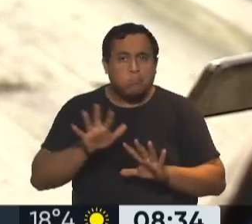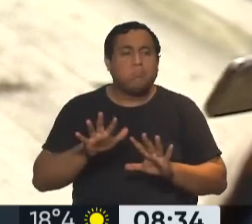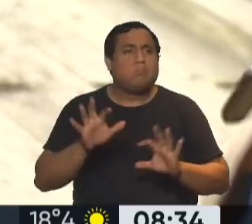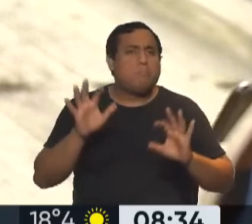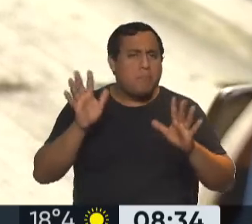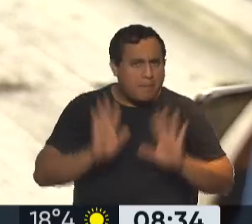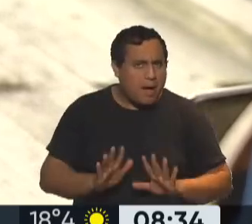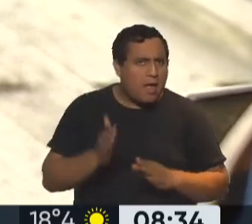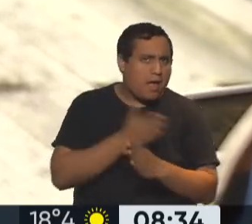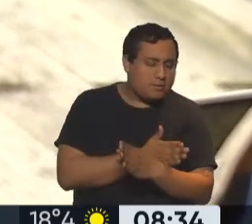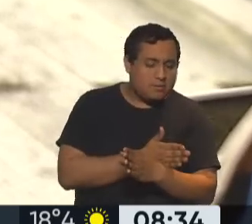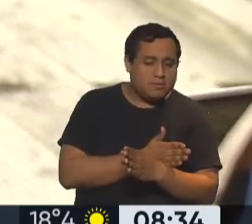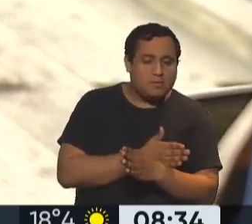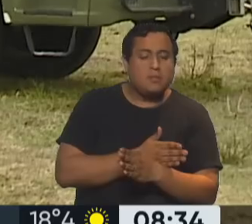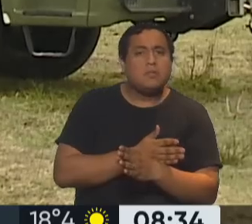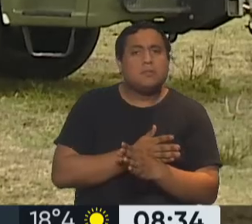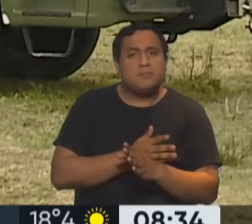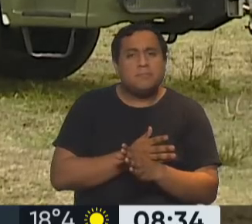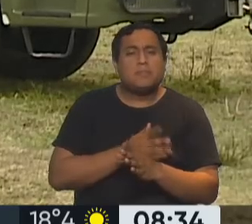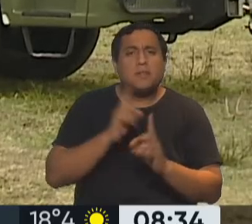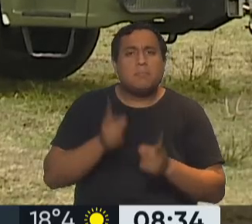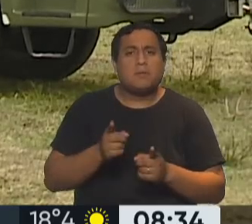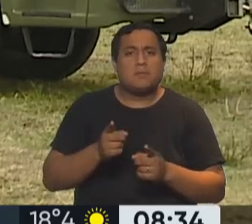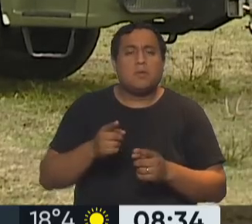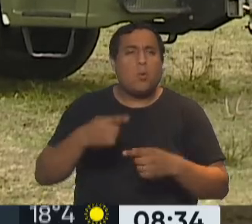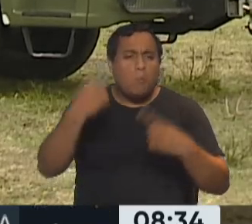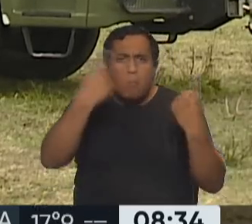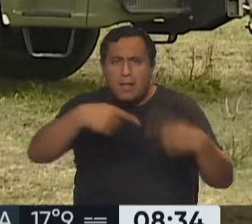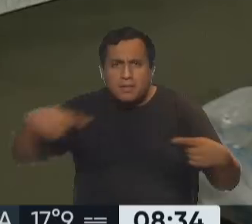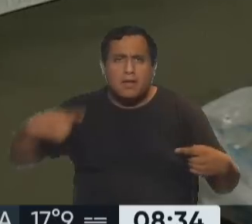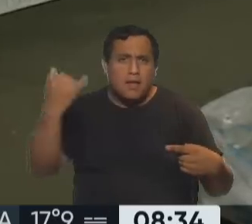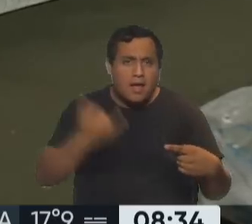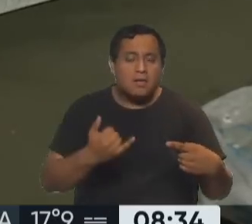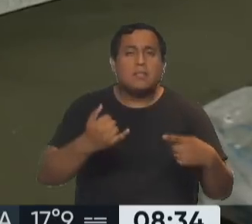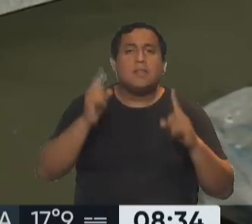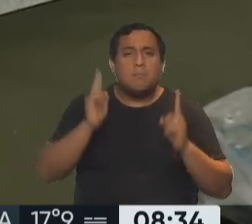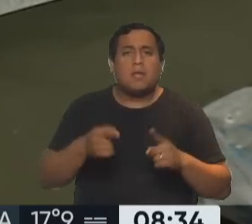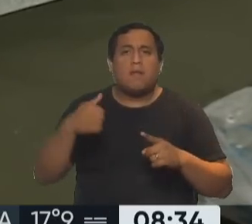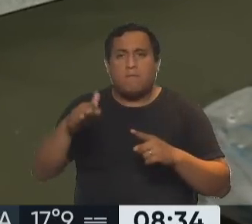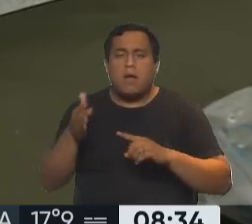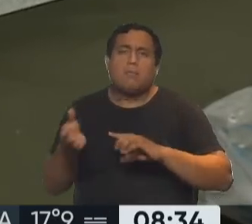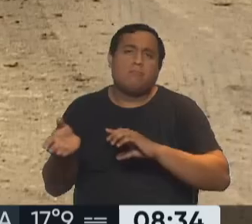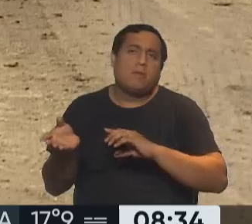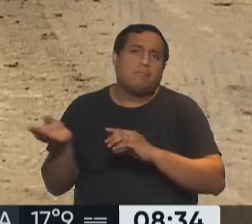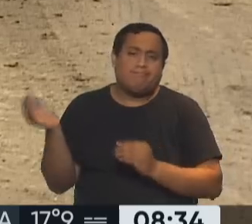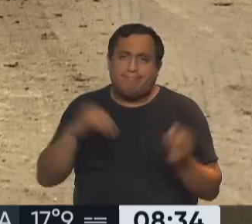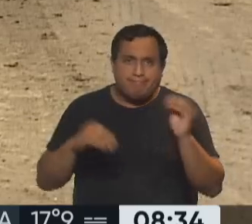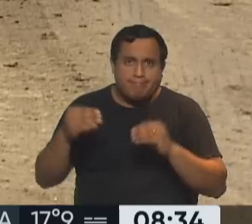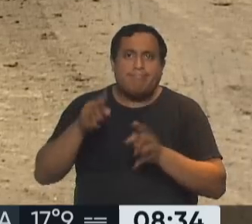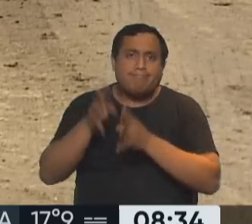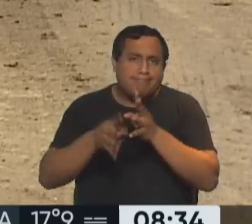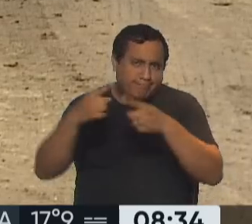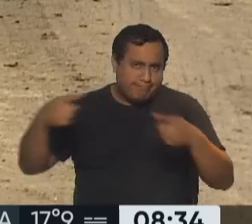que se prepara, que usa materiales y que se va reequipando y modernizando en la medida